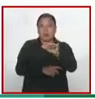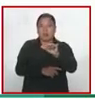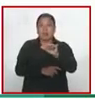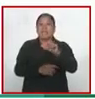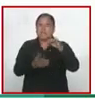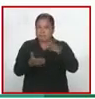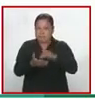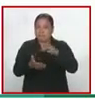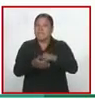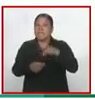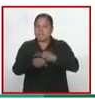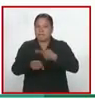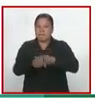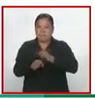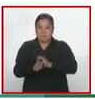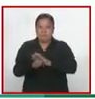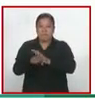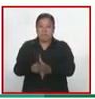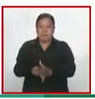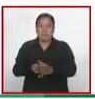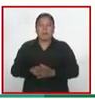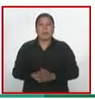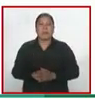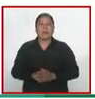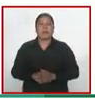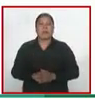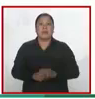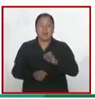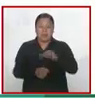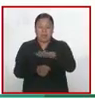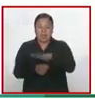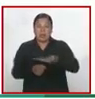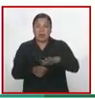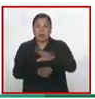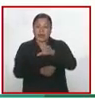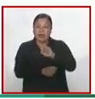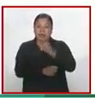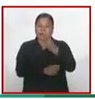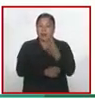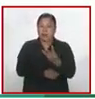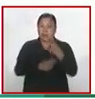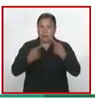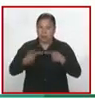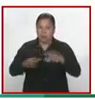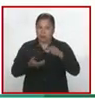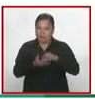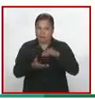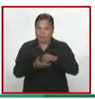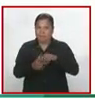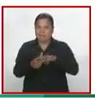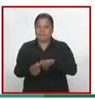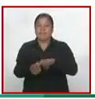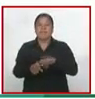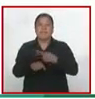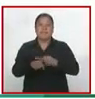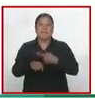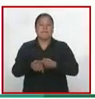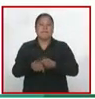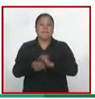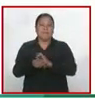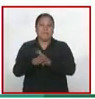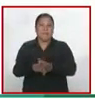activos al día de hoy la jurisdicción del ismo 33 casos la jurisdicción de tuxtepec